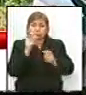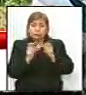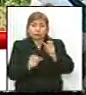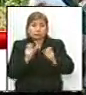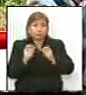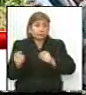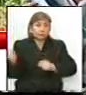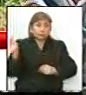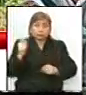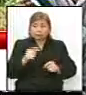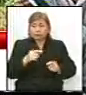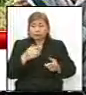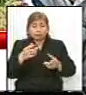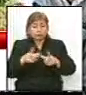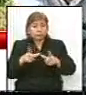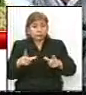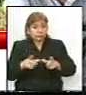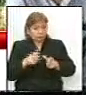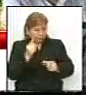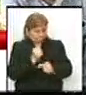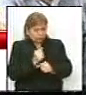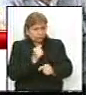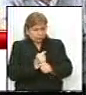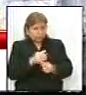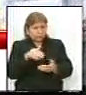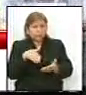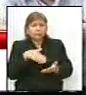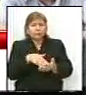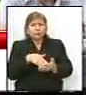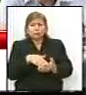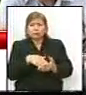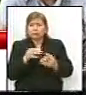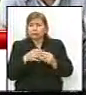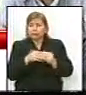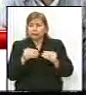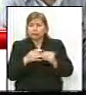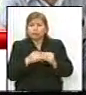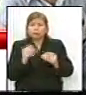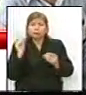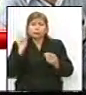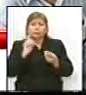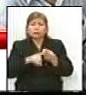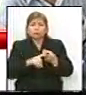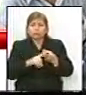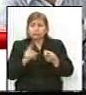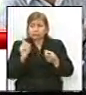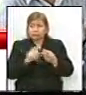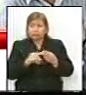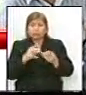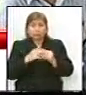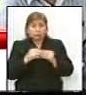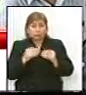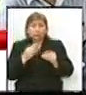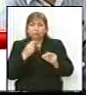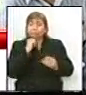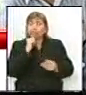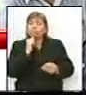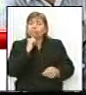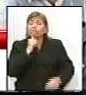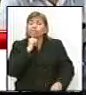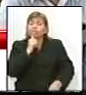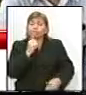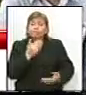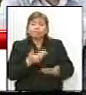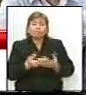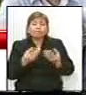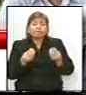Minagri, los gobiernos locales, están trabajados y centrados en el tema de la producción hasta la producción. Lo que nos falta es el tema de